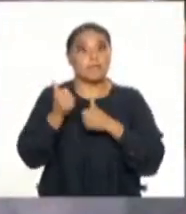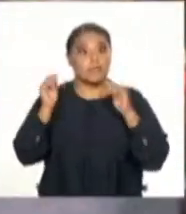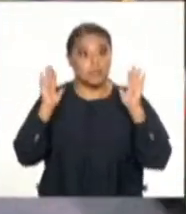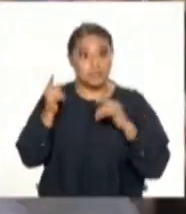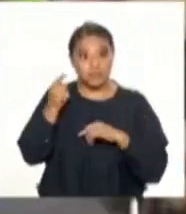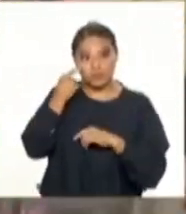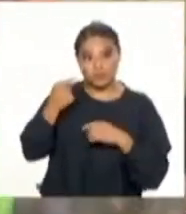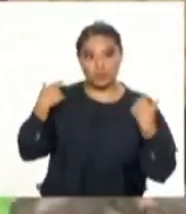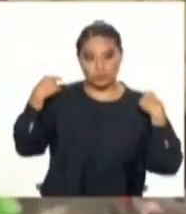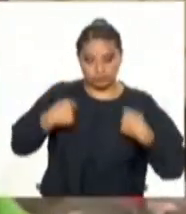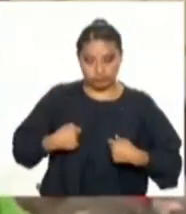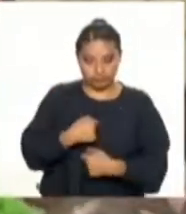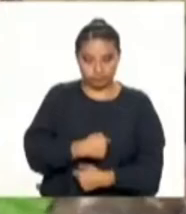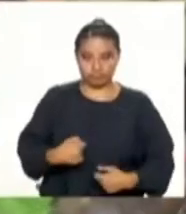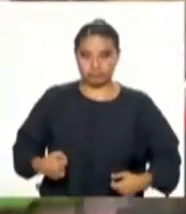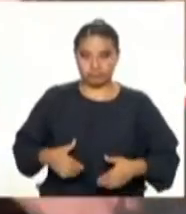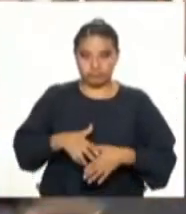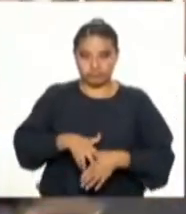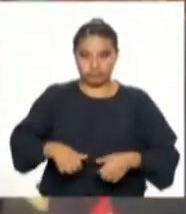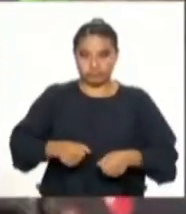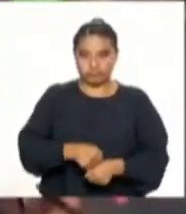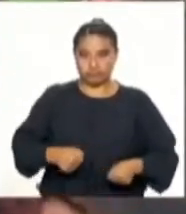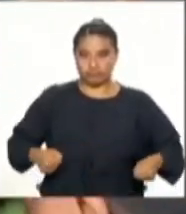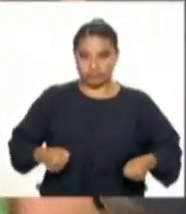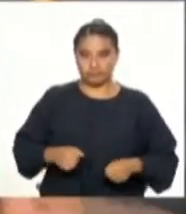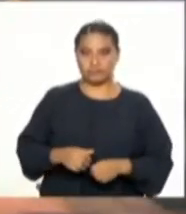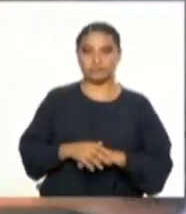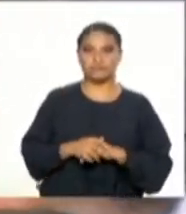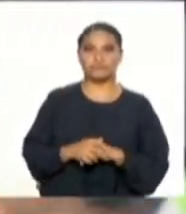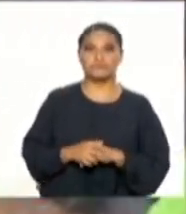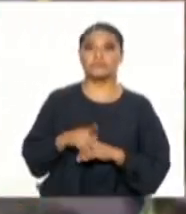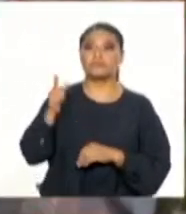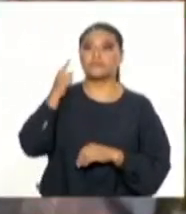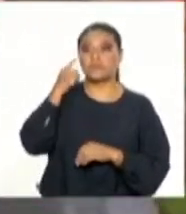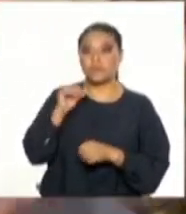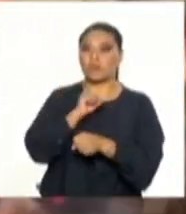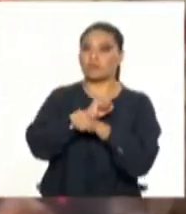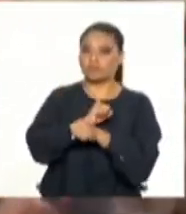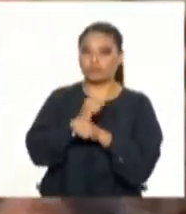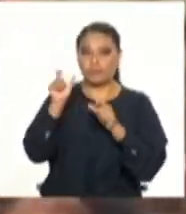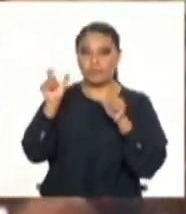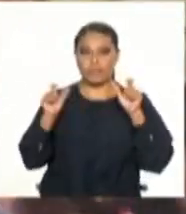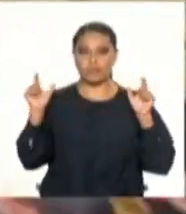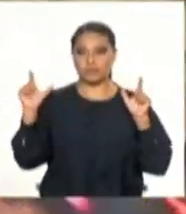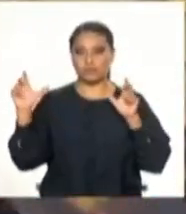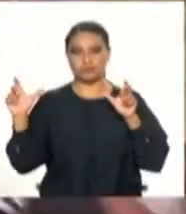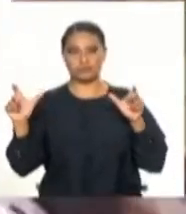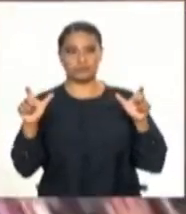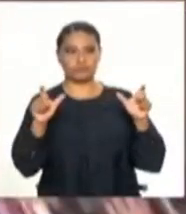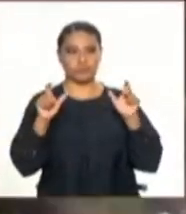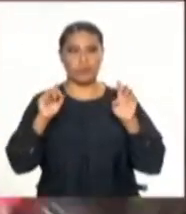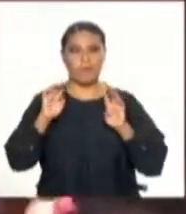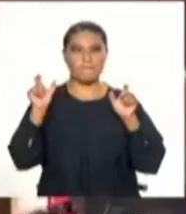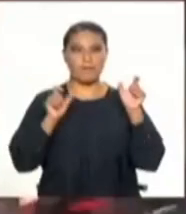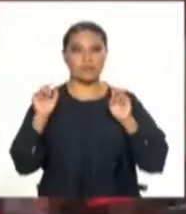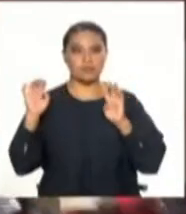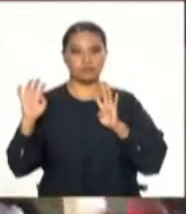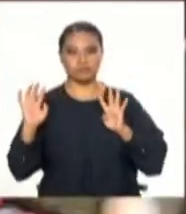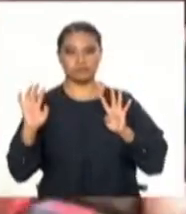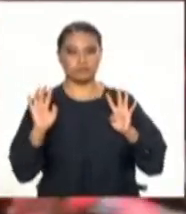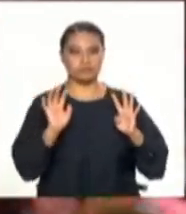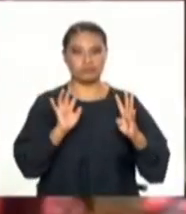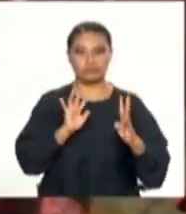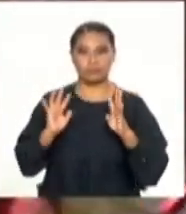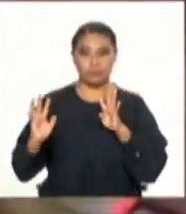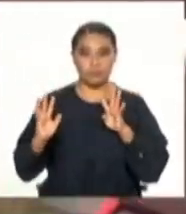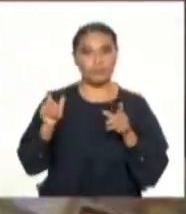chaleco camuflado con el que han vestido a la señorita Cabanillas. Un anillo de seguridad muy fuerte de la SWAT, la subunidad de acciones tácticas de la Policía